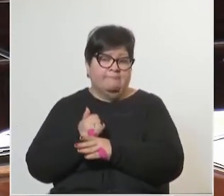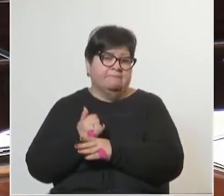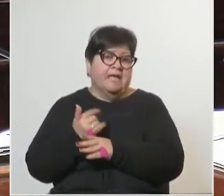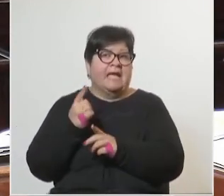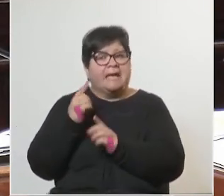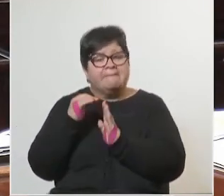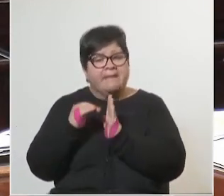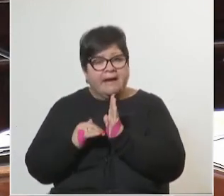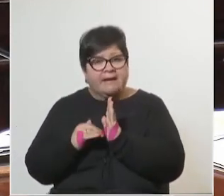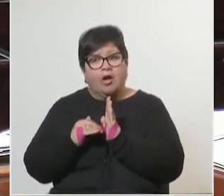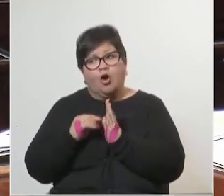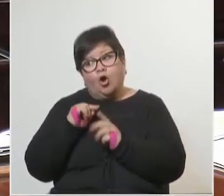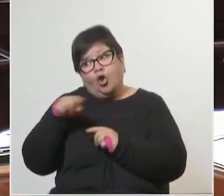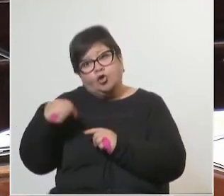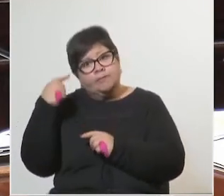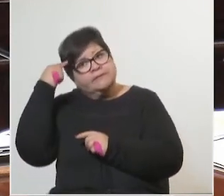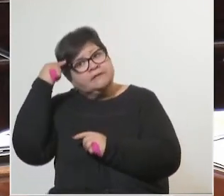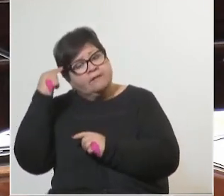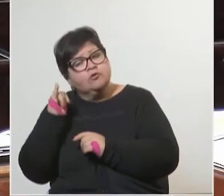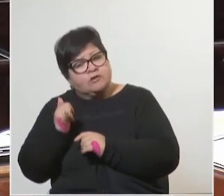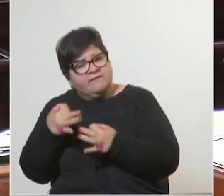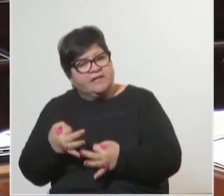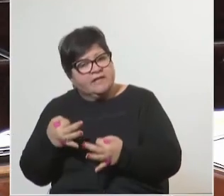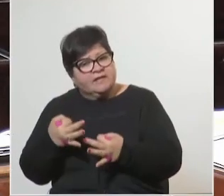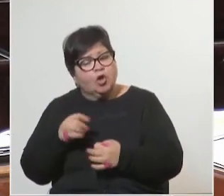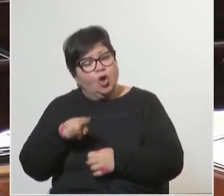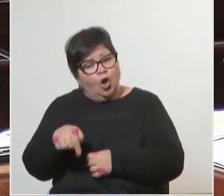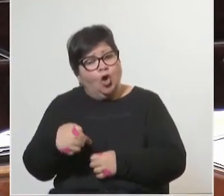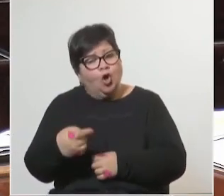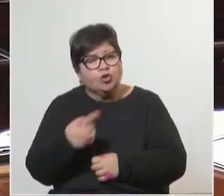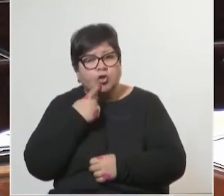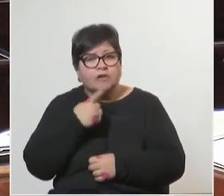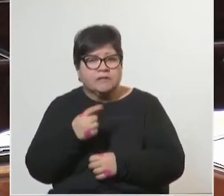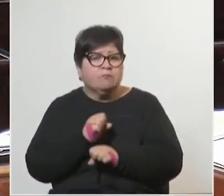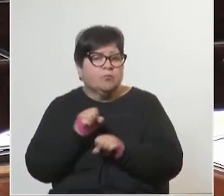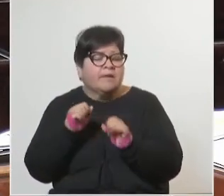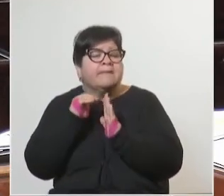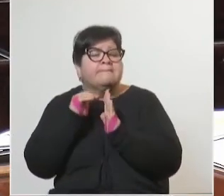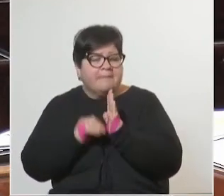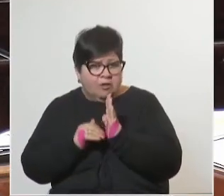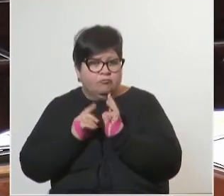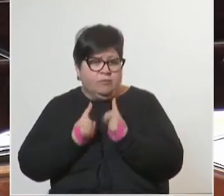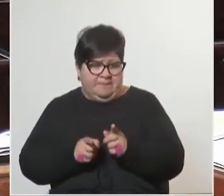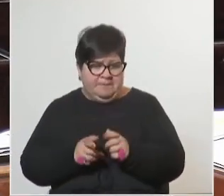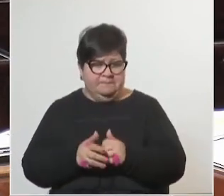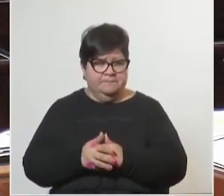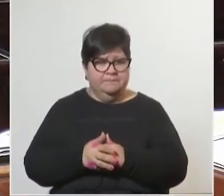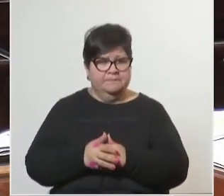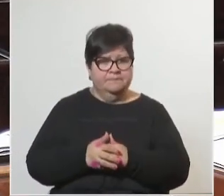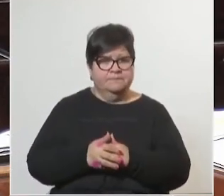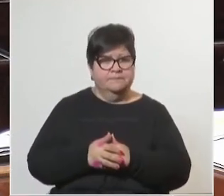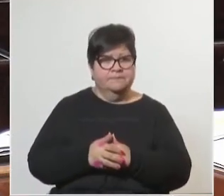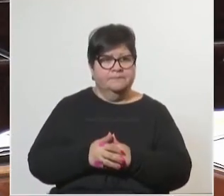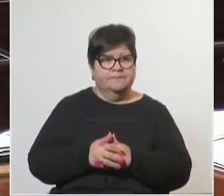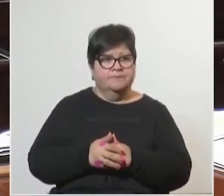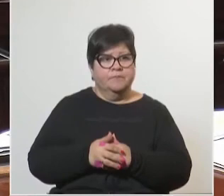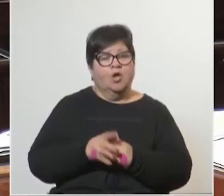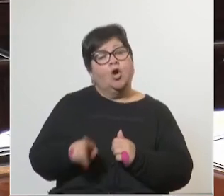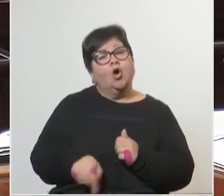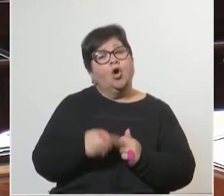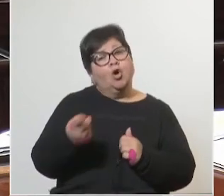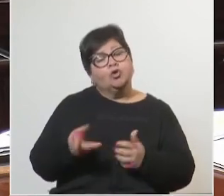Otros consideramos que es correcta y otros más extremos han llegado a afirmar que podría ser menos también. Otro